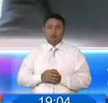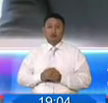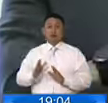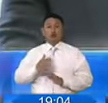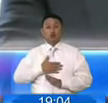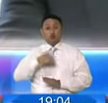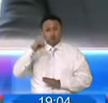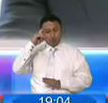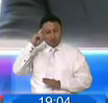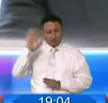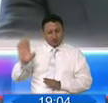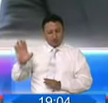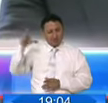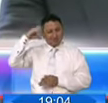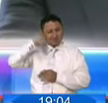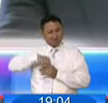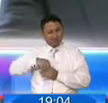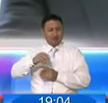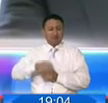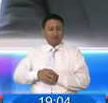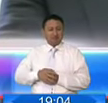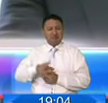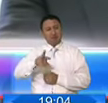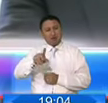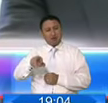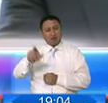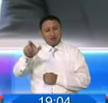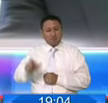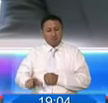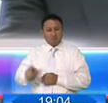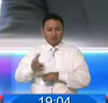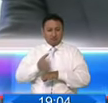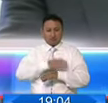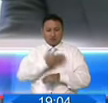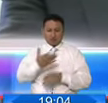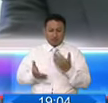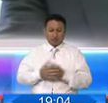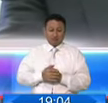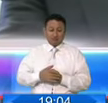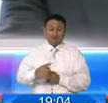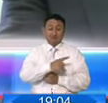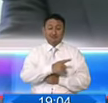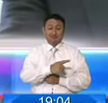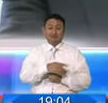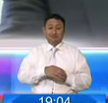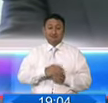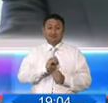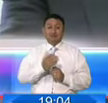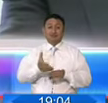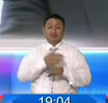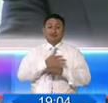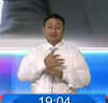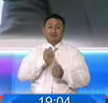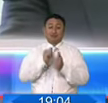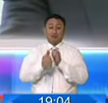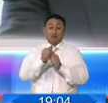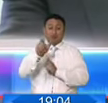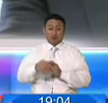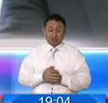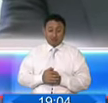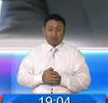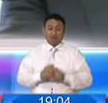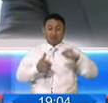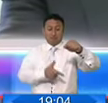ciertas algunas veces las personas que han sufrido una tragedia como la que sufrió él en un deportista le metieron un balazo en la espalda un